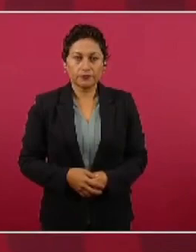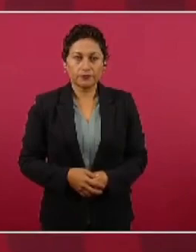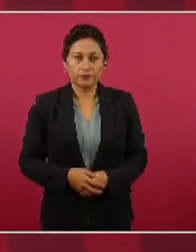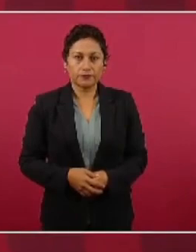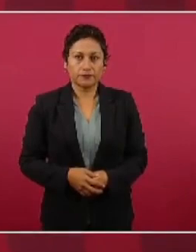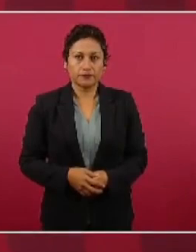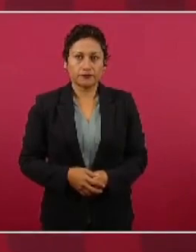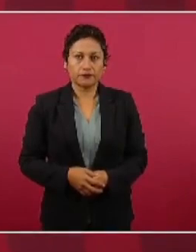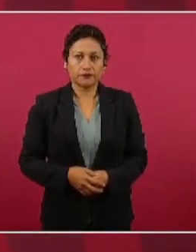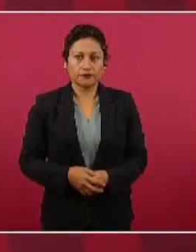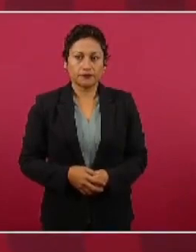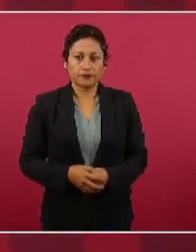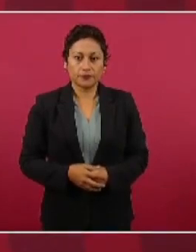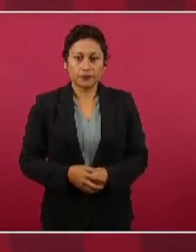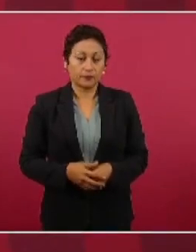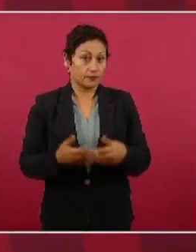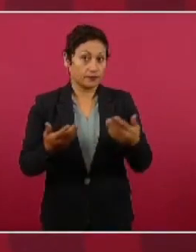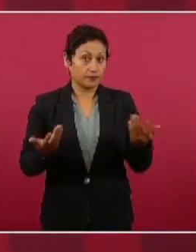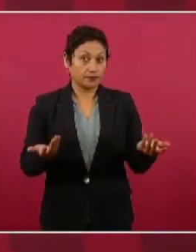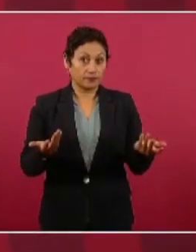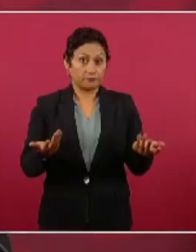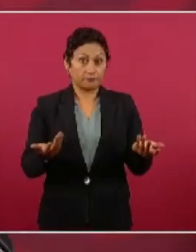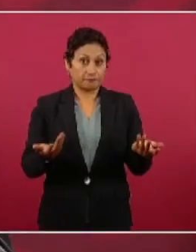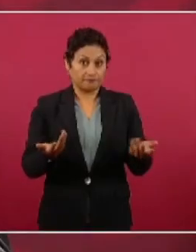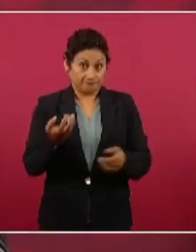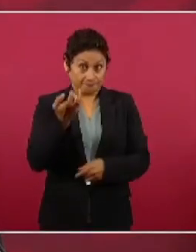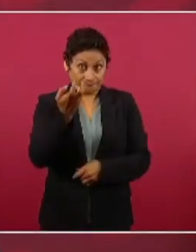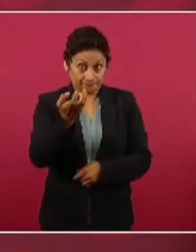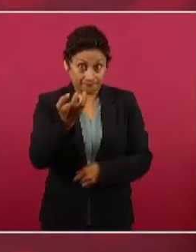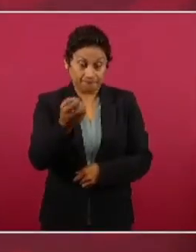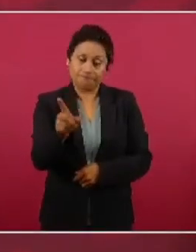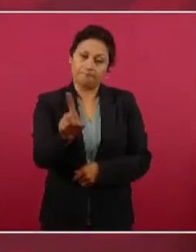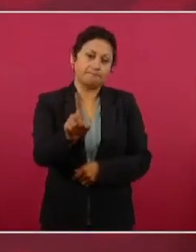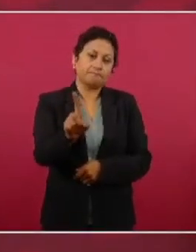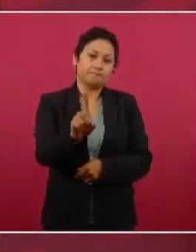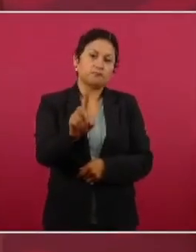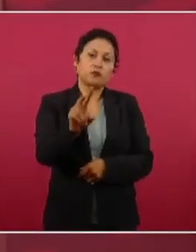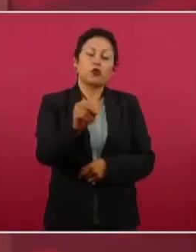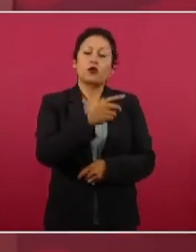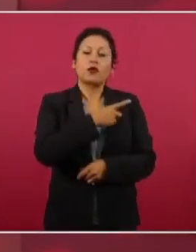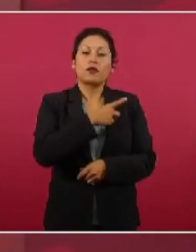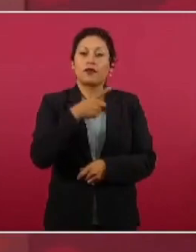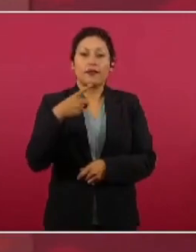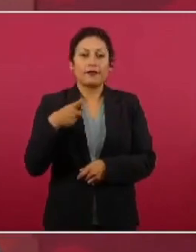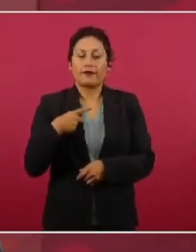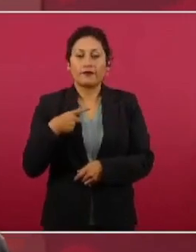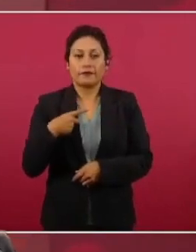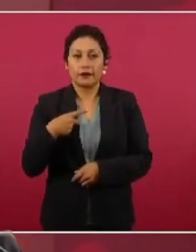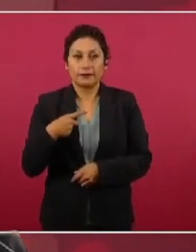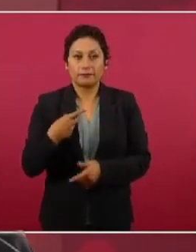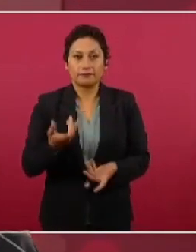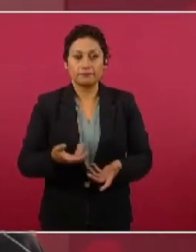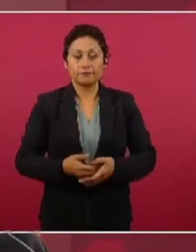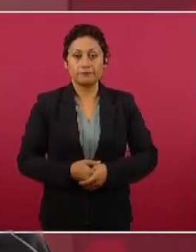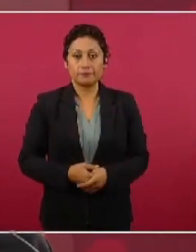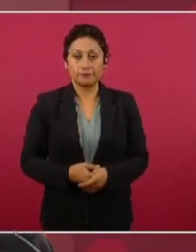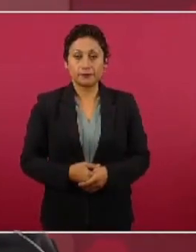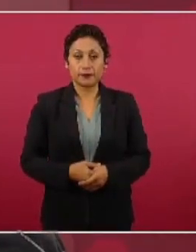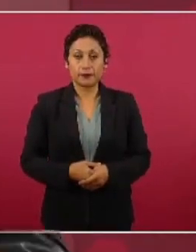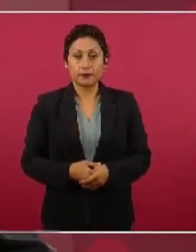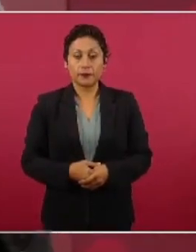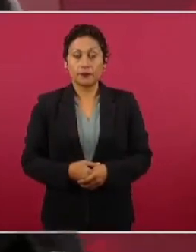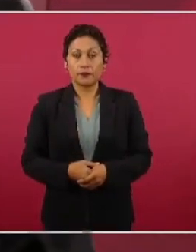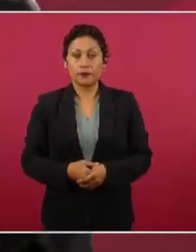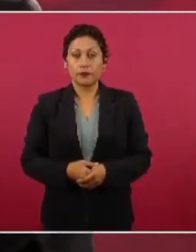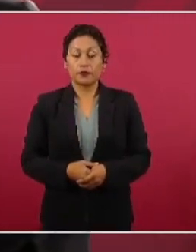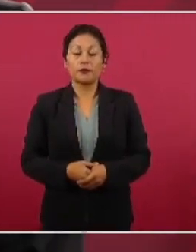No, así no es la cosa. No debe ser así.